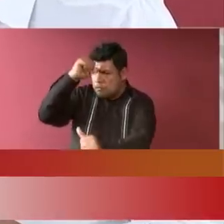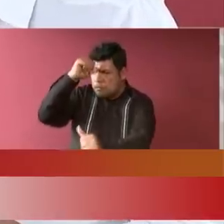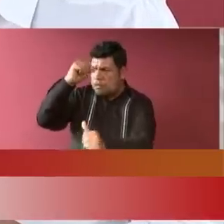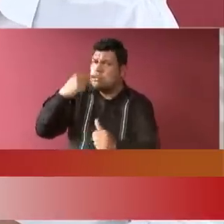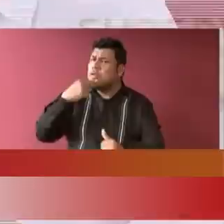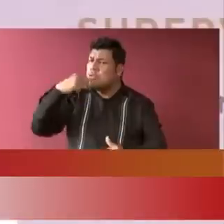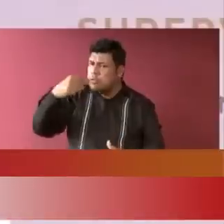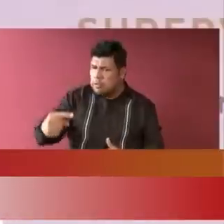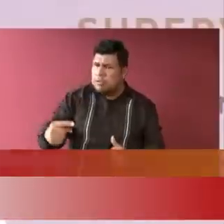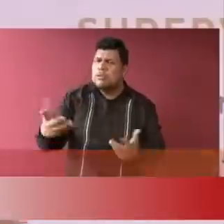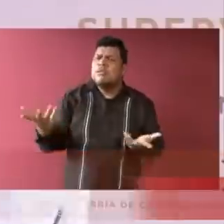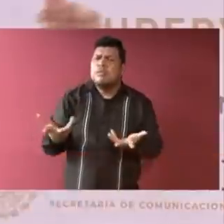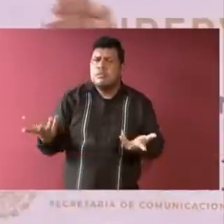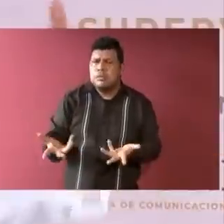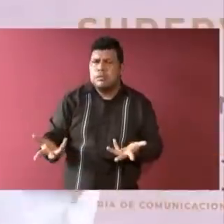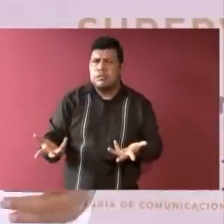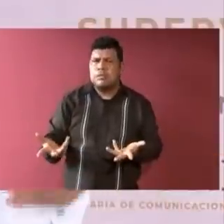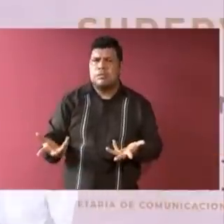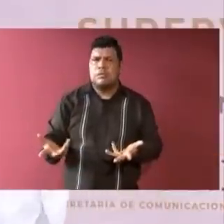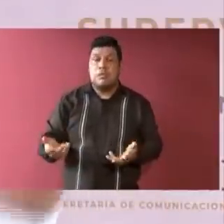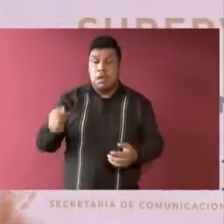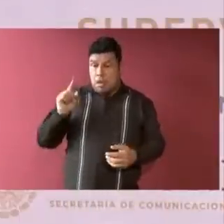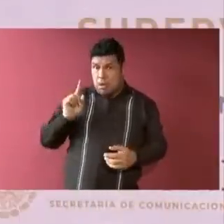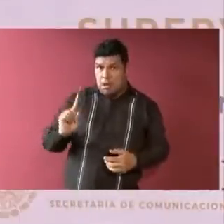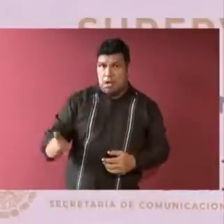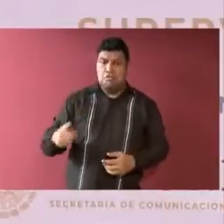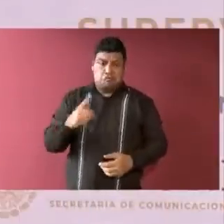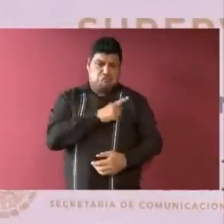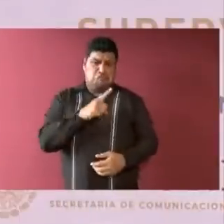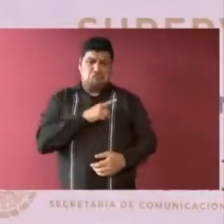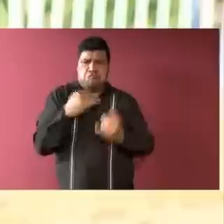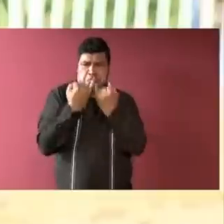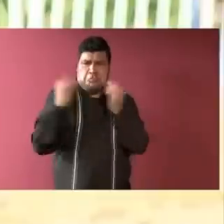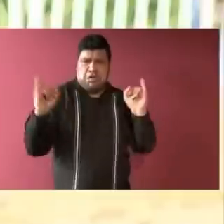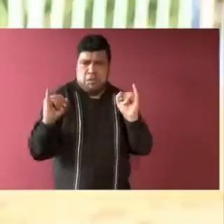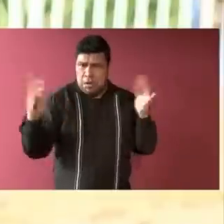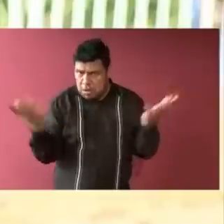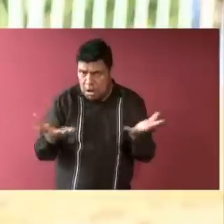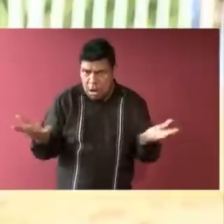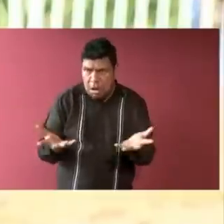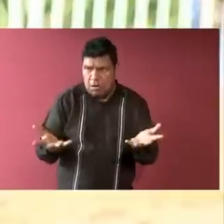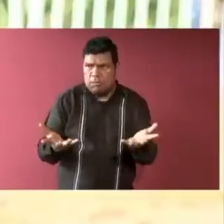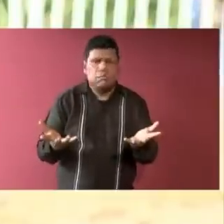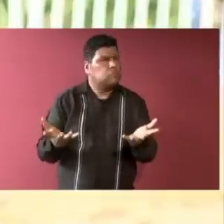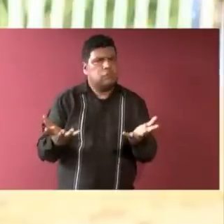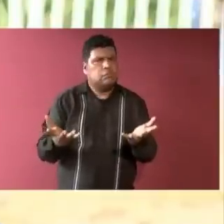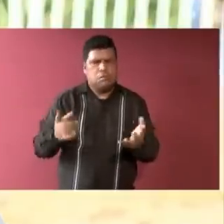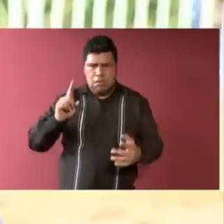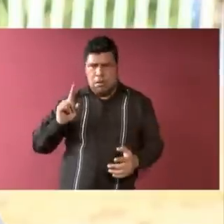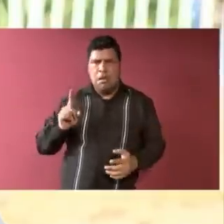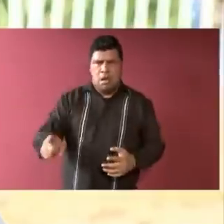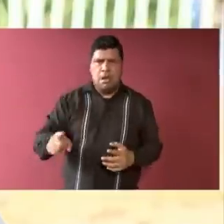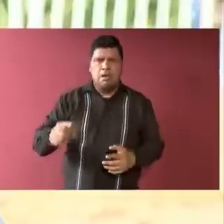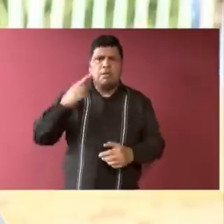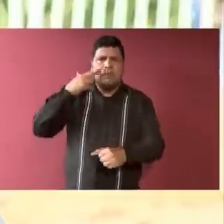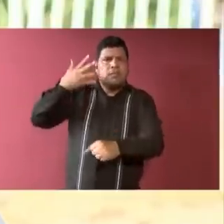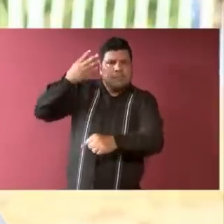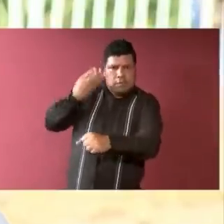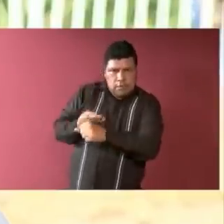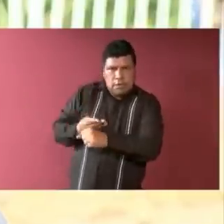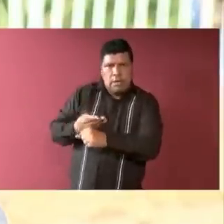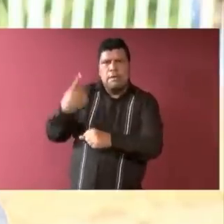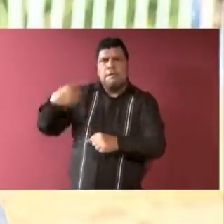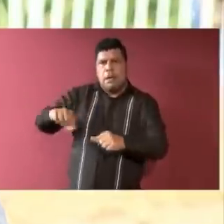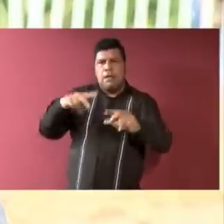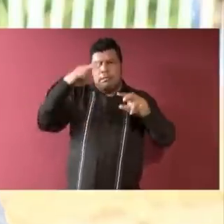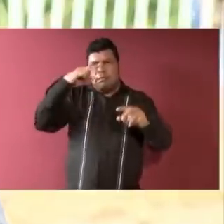No está actuando por su cuenta, está actuando como representante del